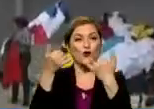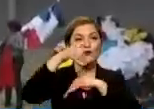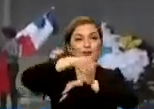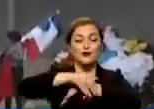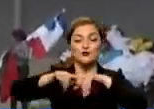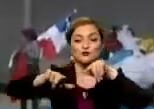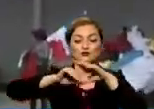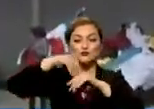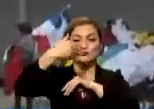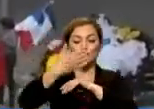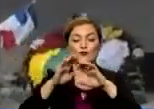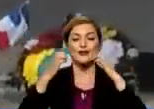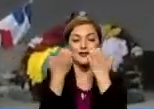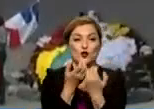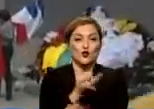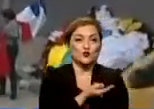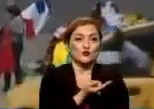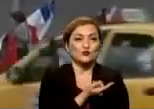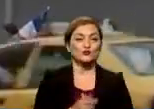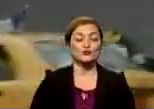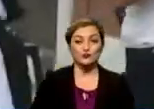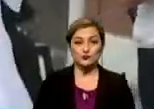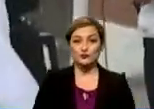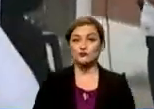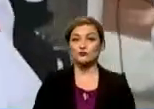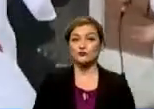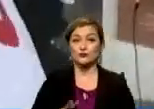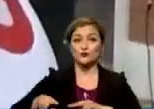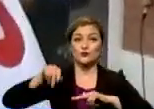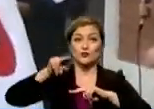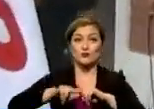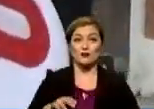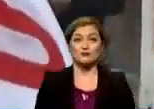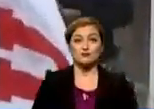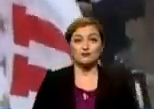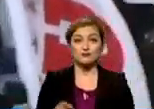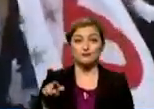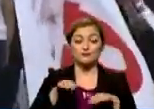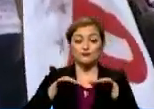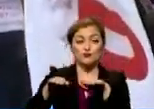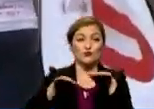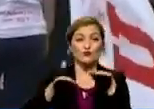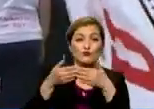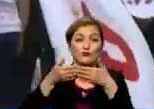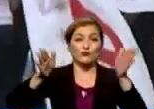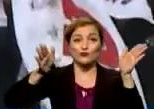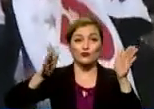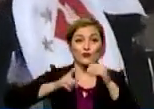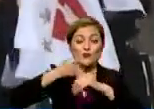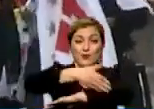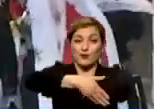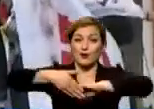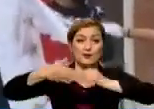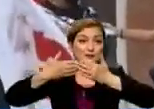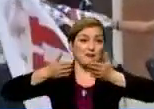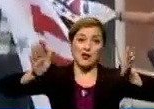acá en el estadio de Liga Deportiva Universitaria, es normal. El tránsito sigue abierto en la principal calle